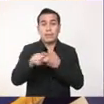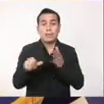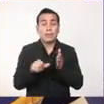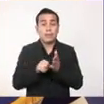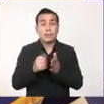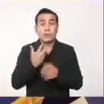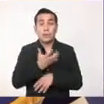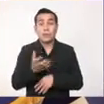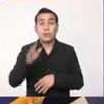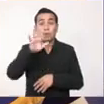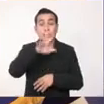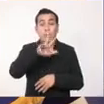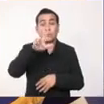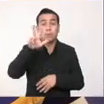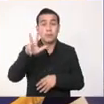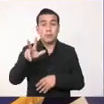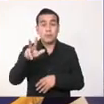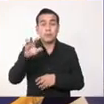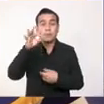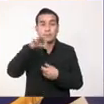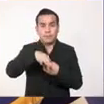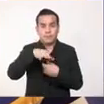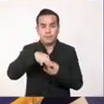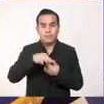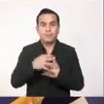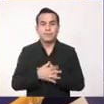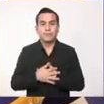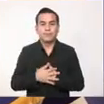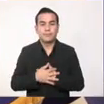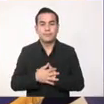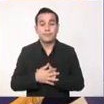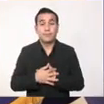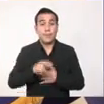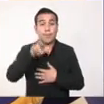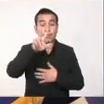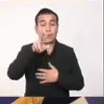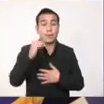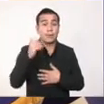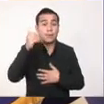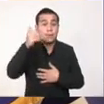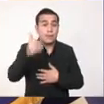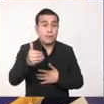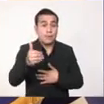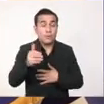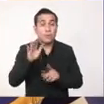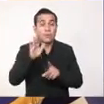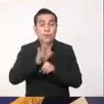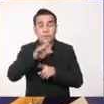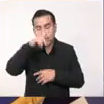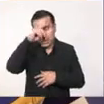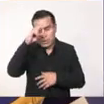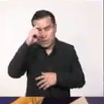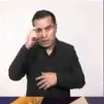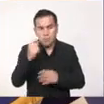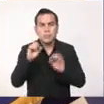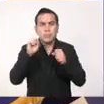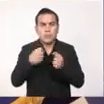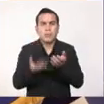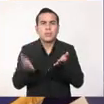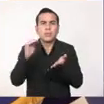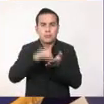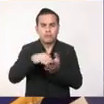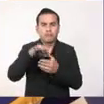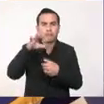mayoría calificada de los 2/3 de los diputados electos. Durarán 3 años en el ejercicio de sus cargos y podrán ser